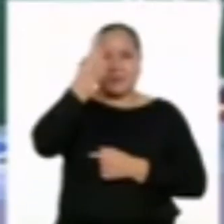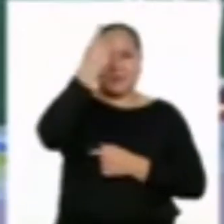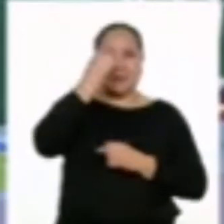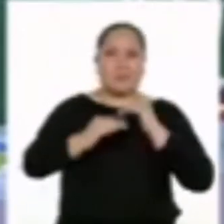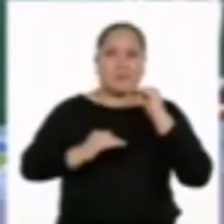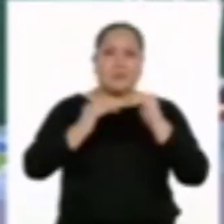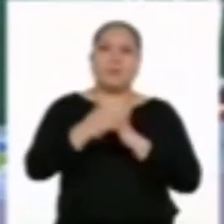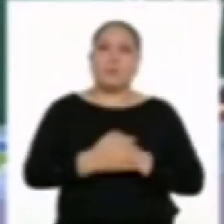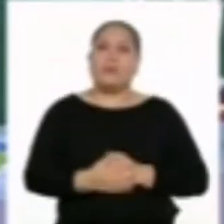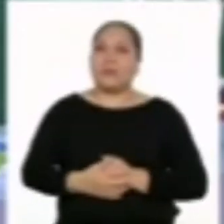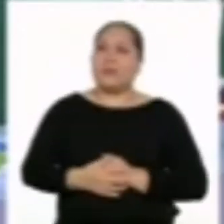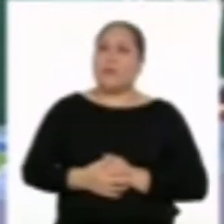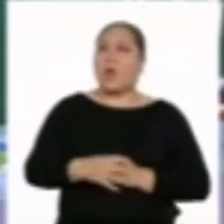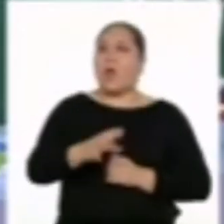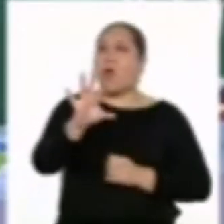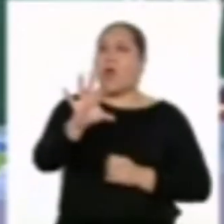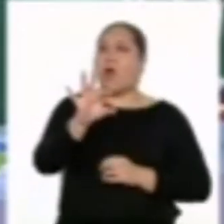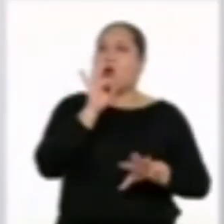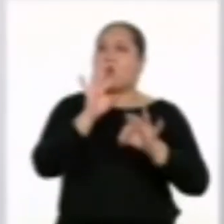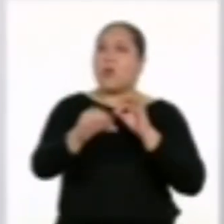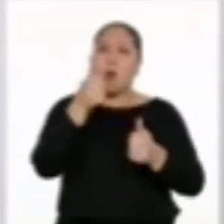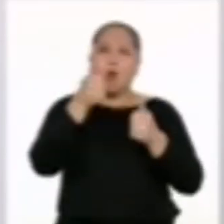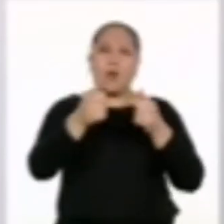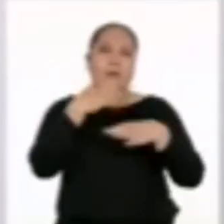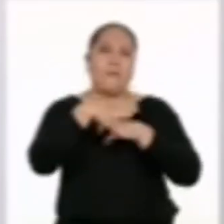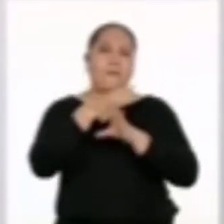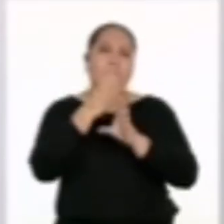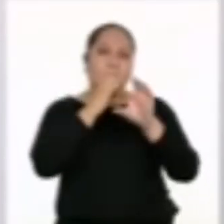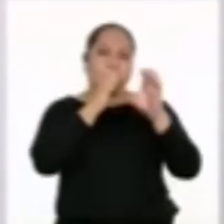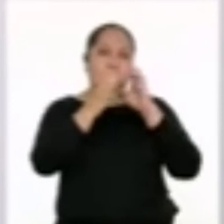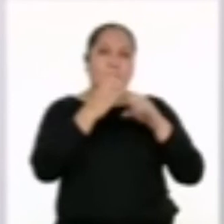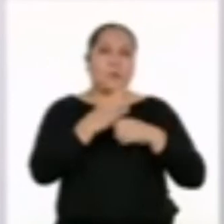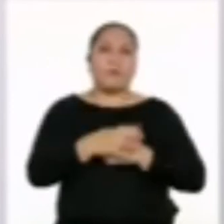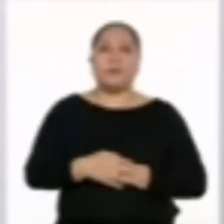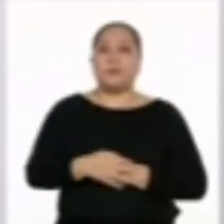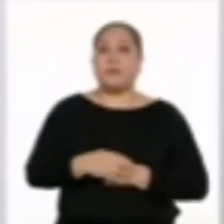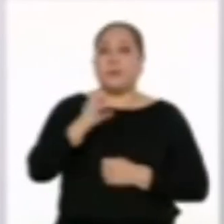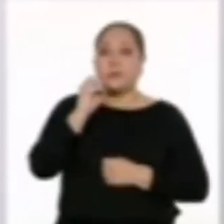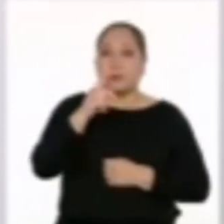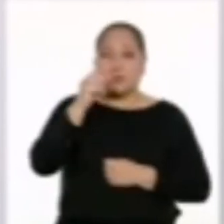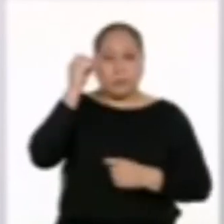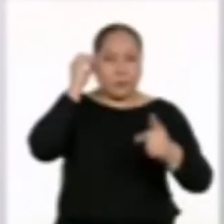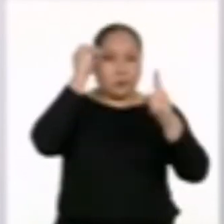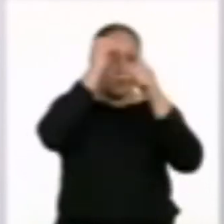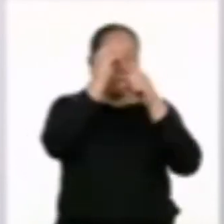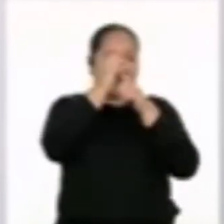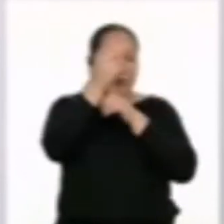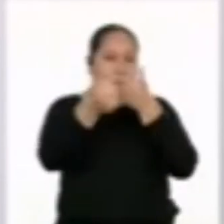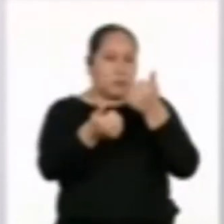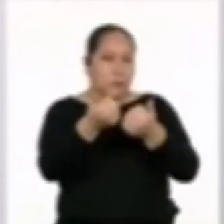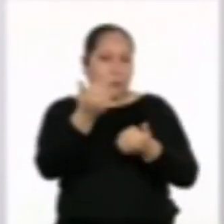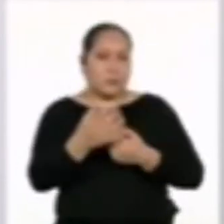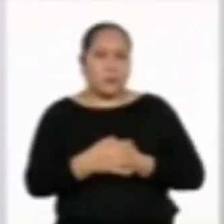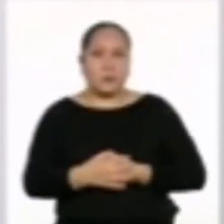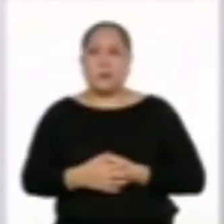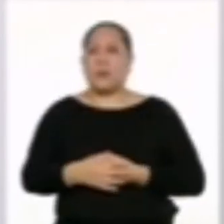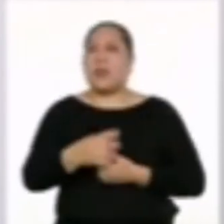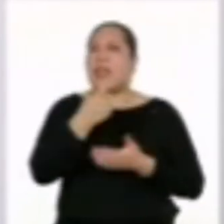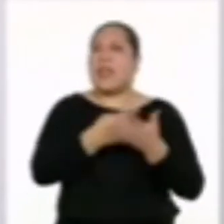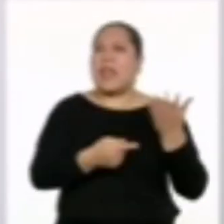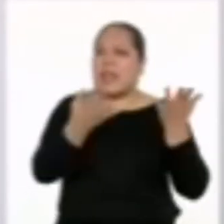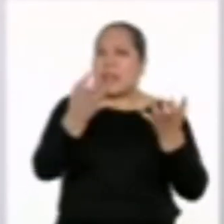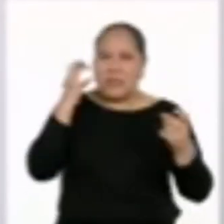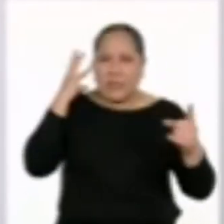el primero. Determinar la situación comunicativa. Muy bien, para determinar el propósito nos preguntamos, ¿qué